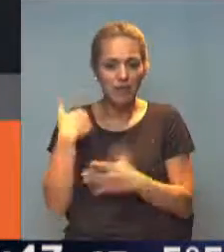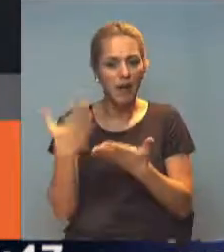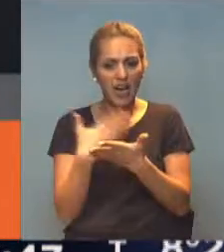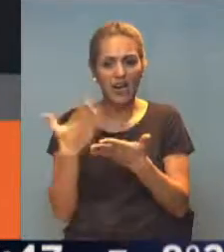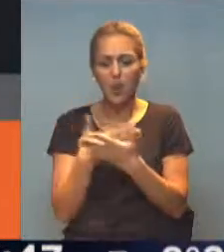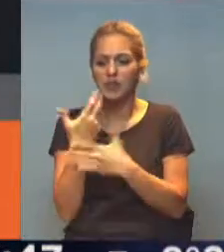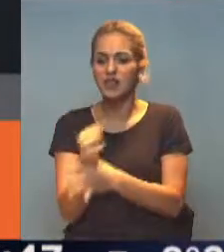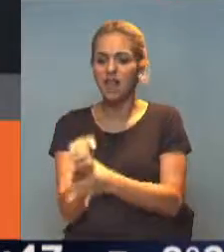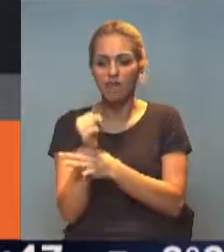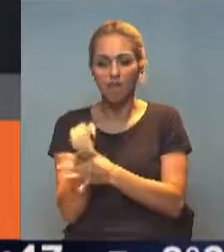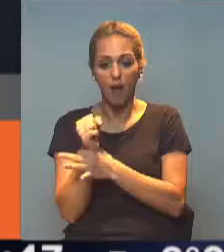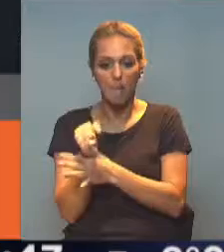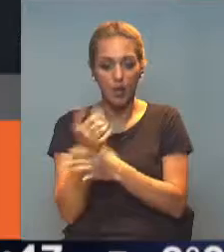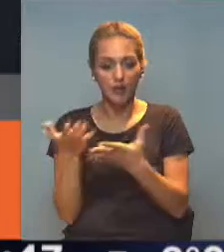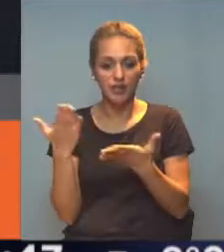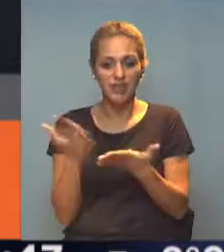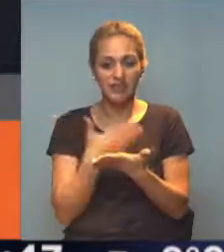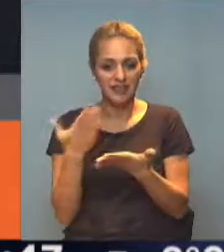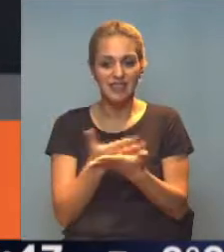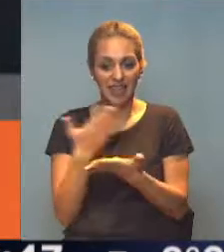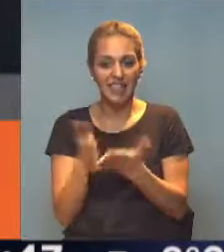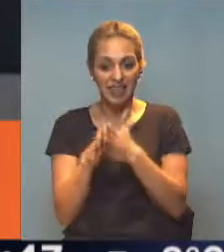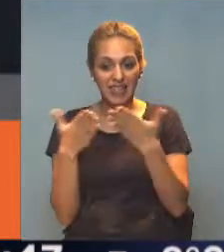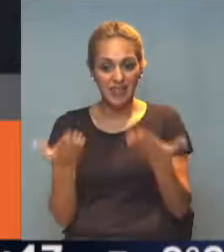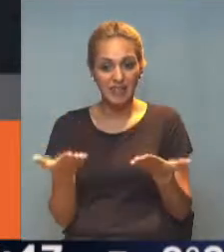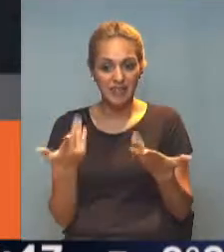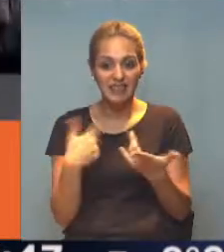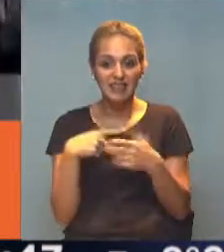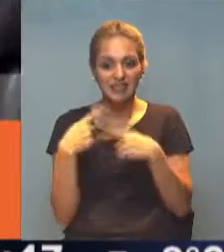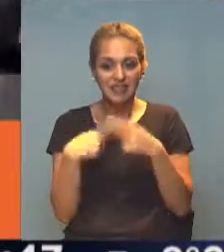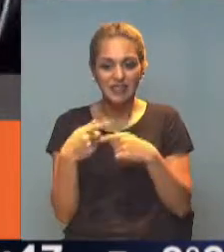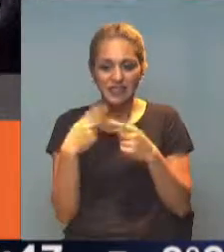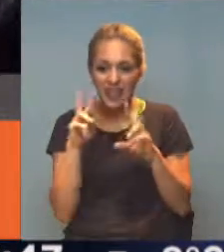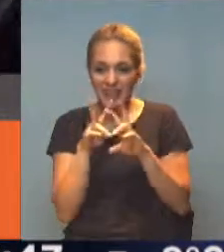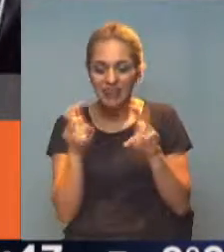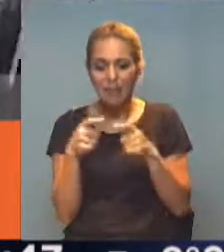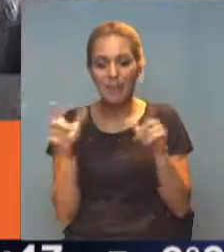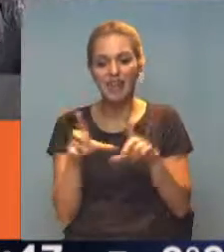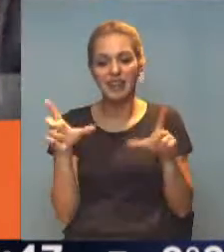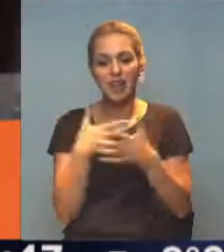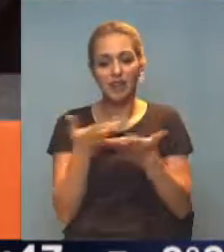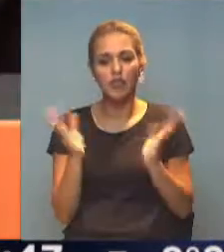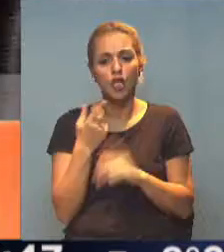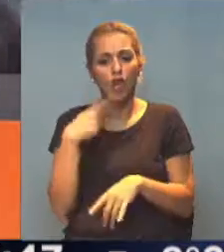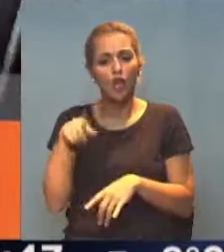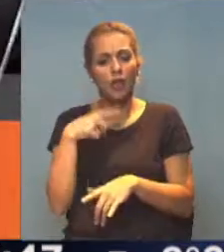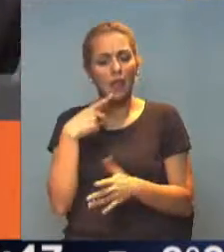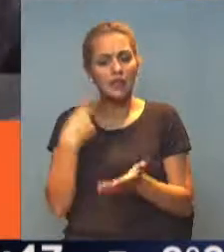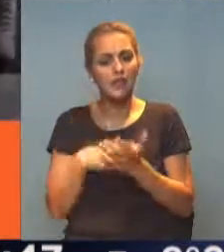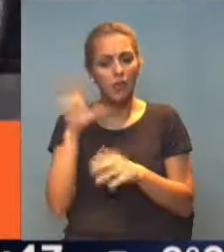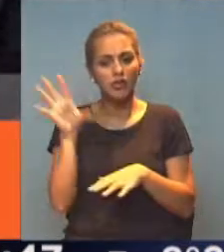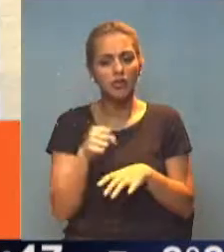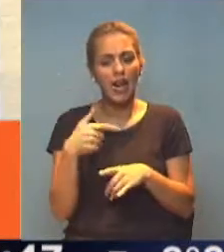porque seguía específicamente todo el tema de la televisión. Decidimos traer una colección